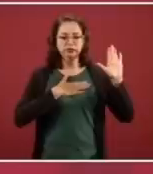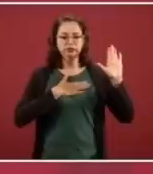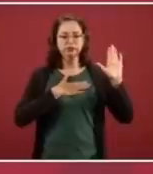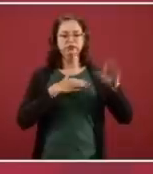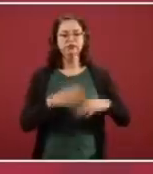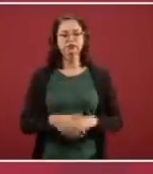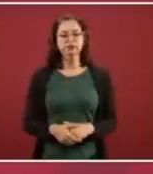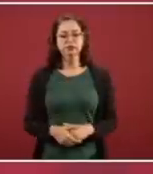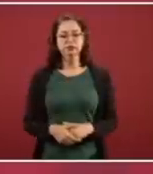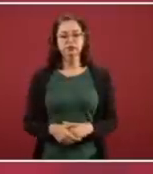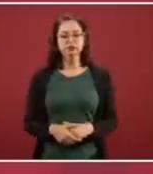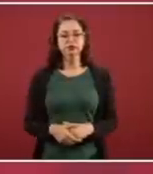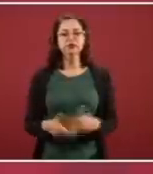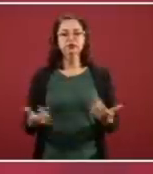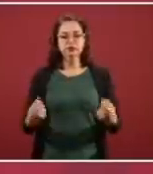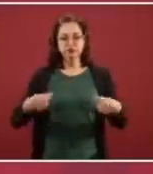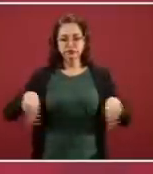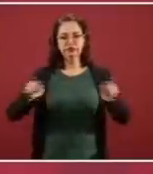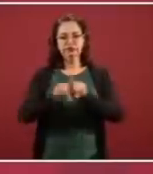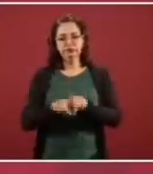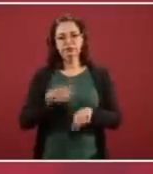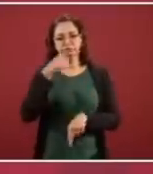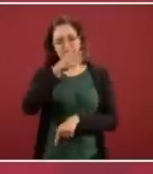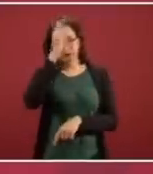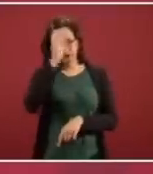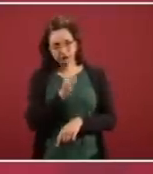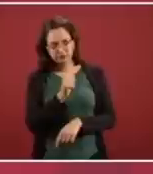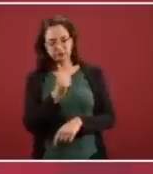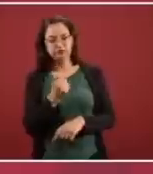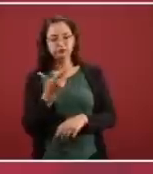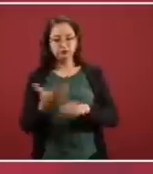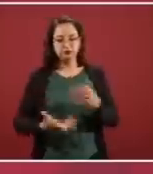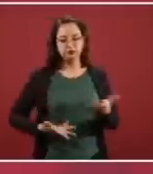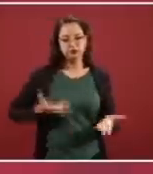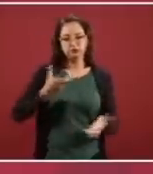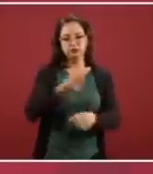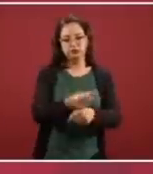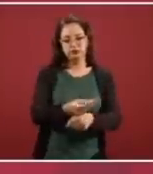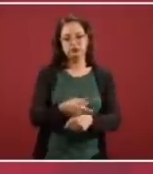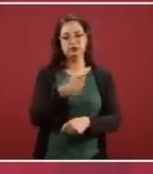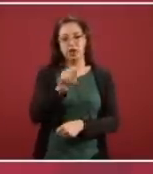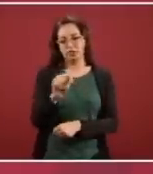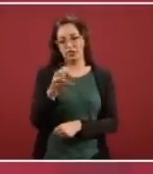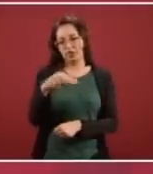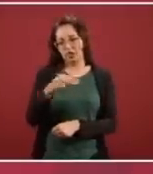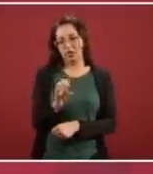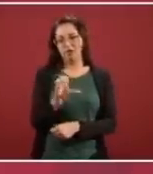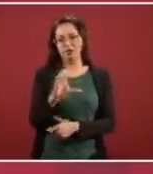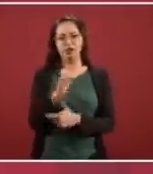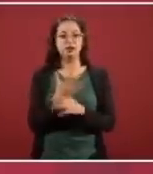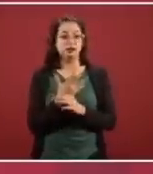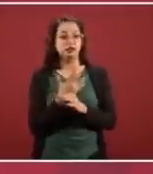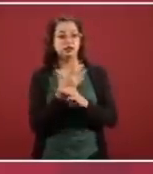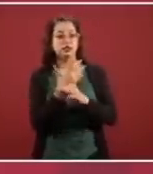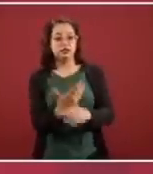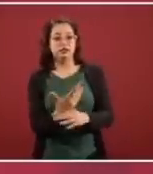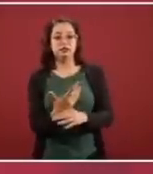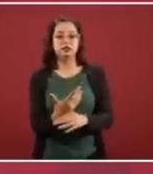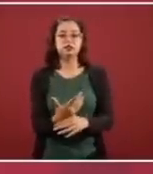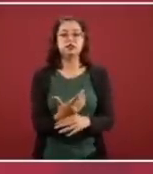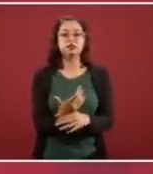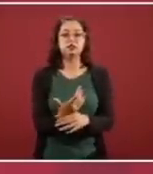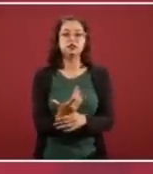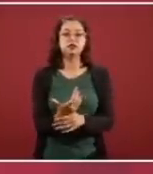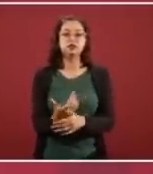y el adendum, el anexo al tratado, contempla el que debe de haber